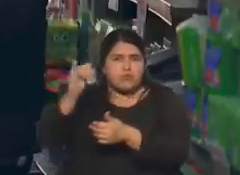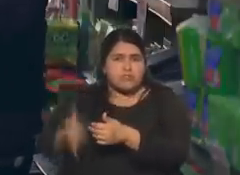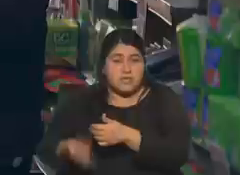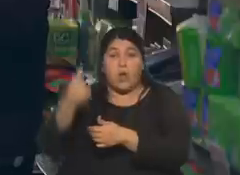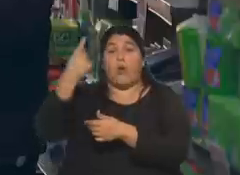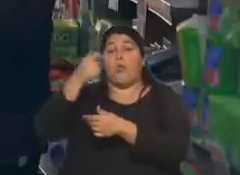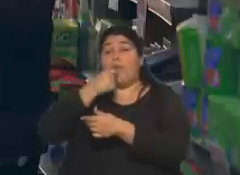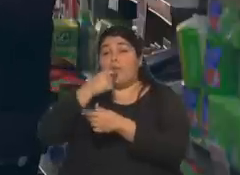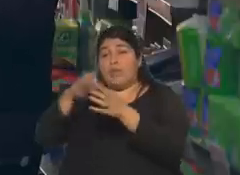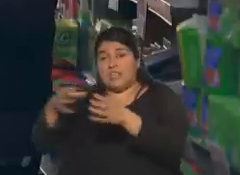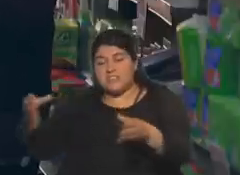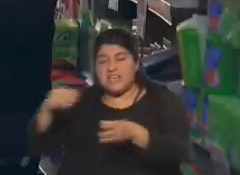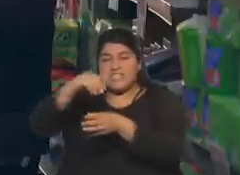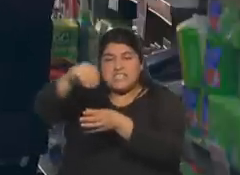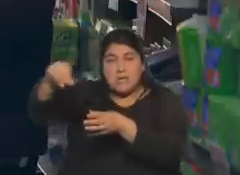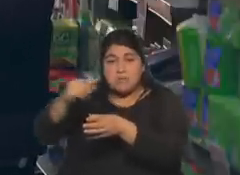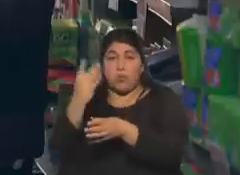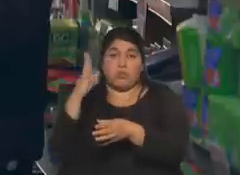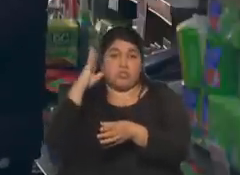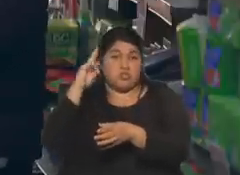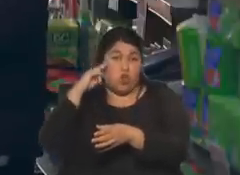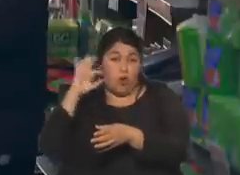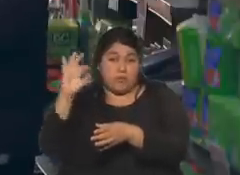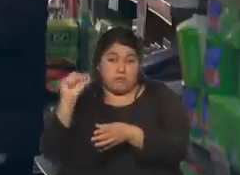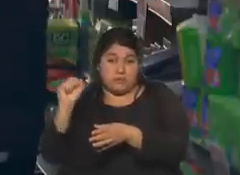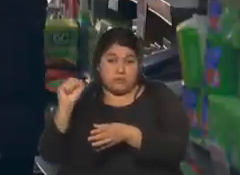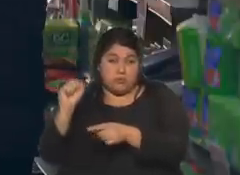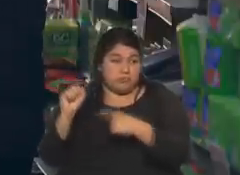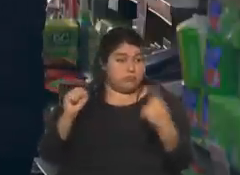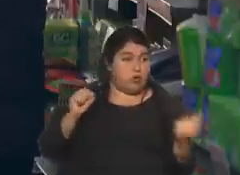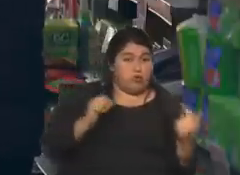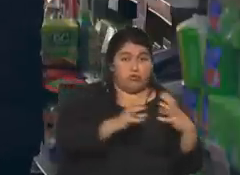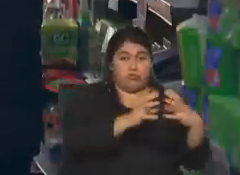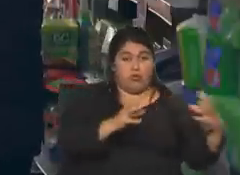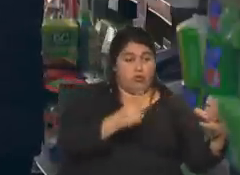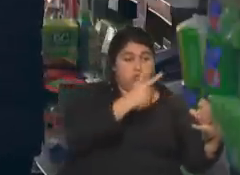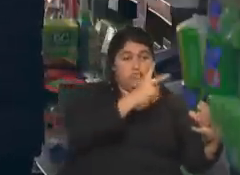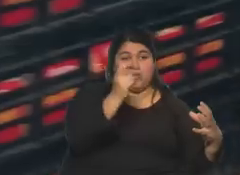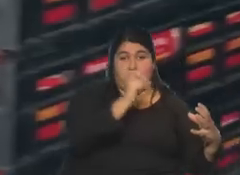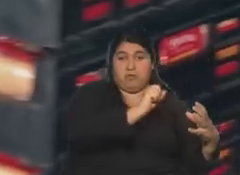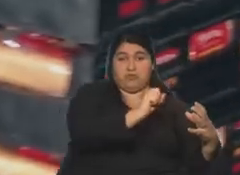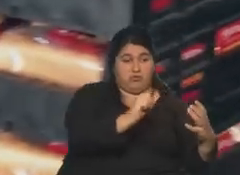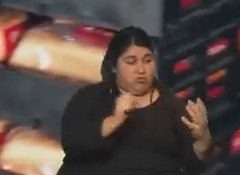un pan lactal semillado de 490 pesos, vendemos 4 pan semillado de 200 pesos.